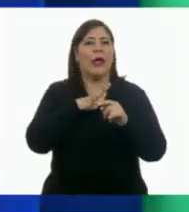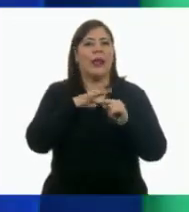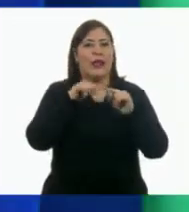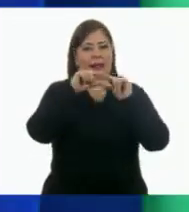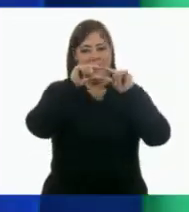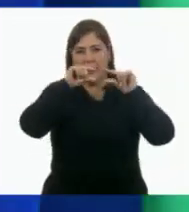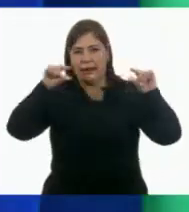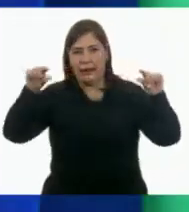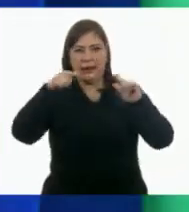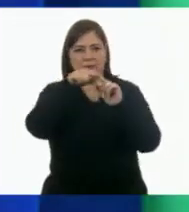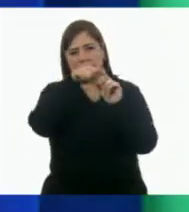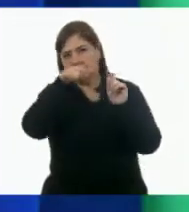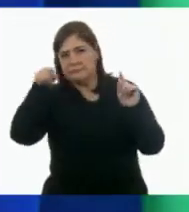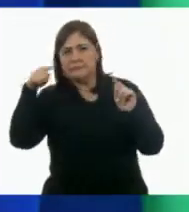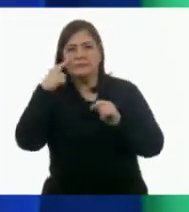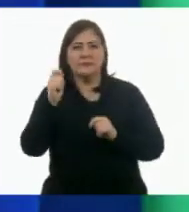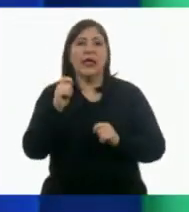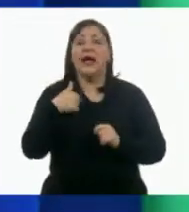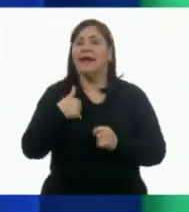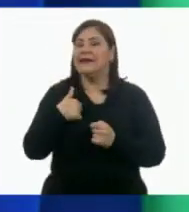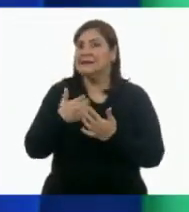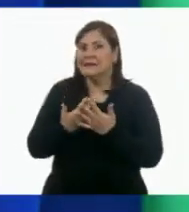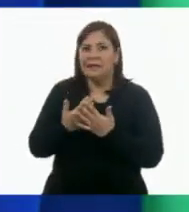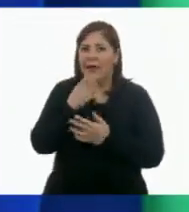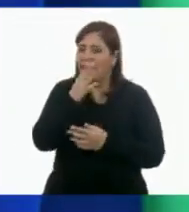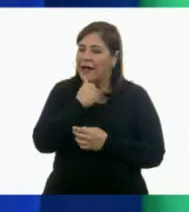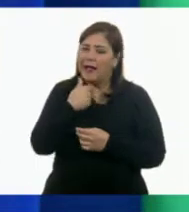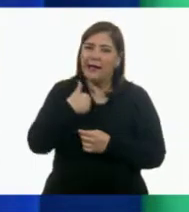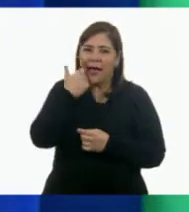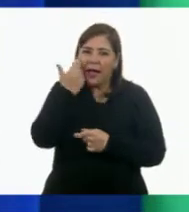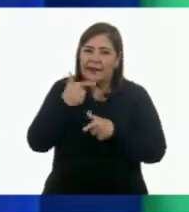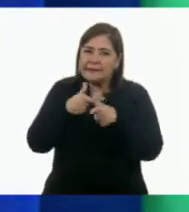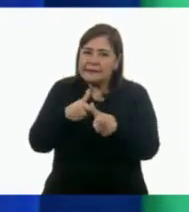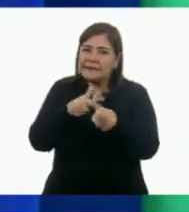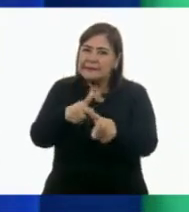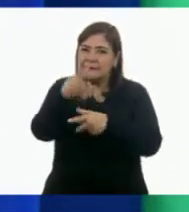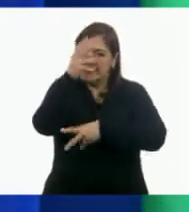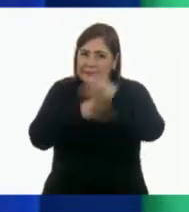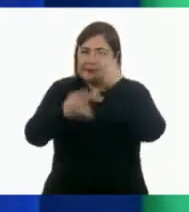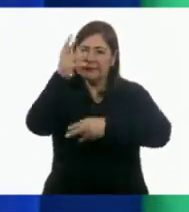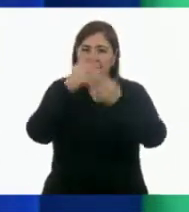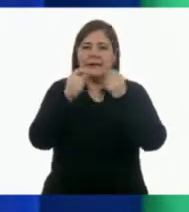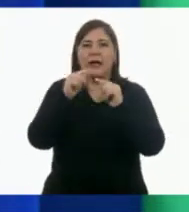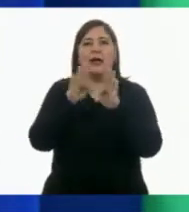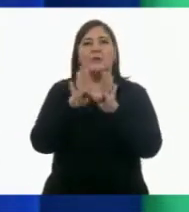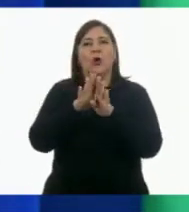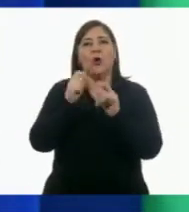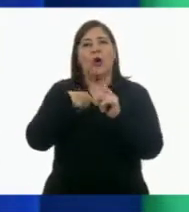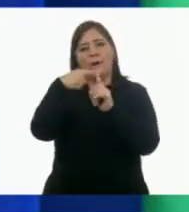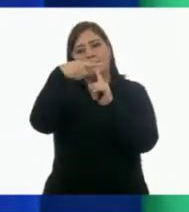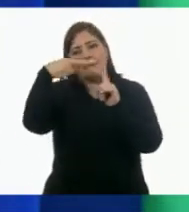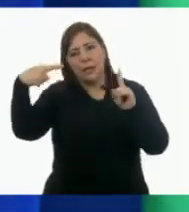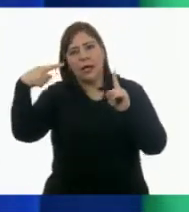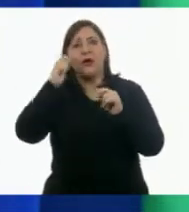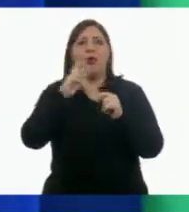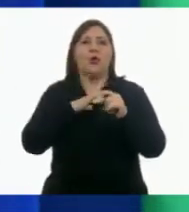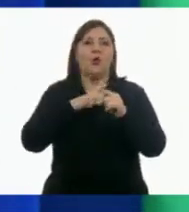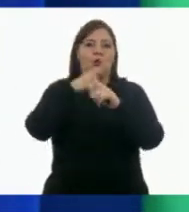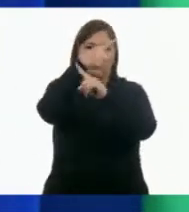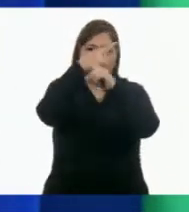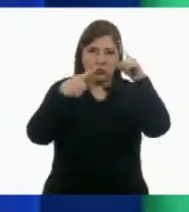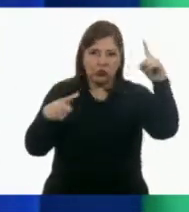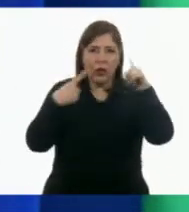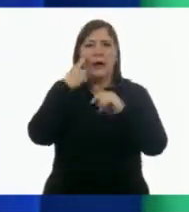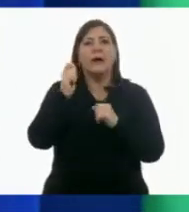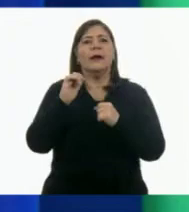profesor, no puedo esperar. De verdad, quiero seguir aprendiendo acerca de las líneas perpendiculares y las que se cruzan y las que no se